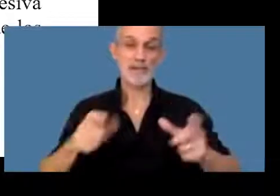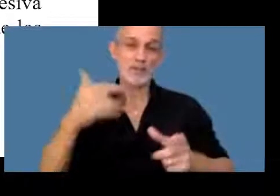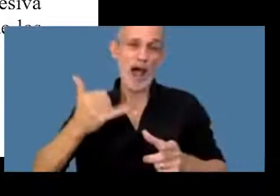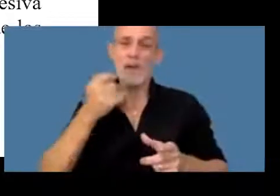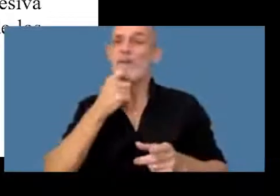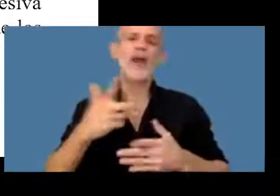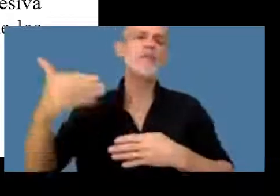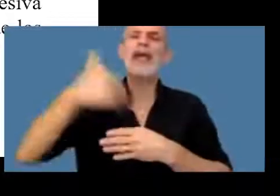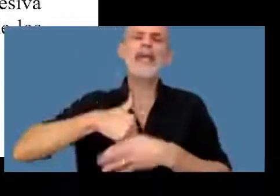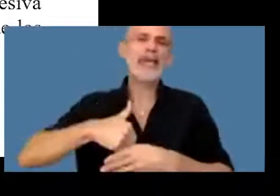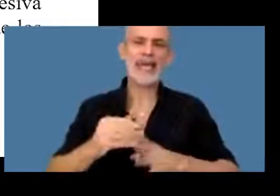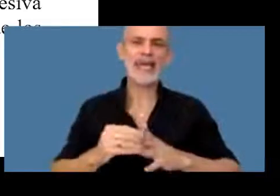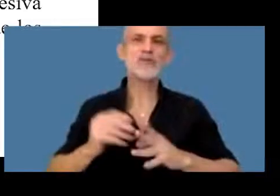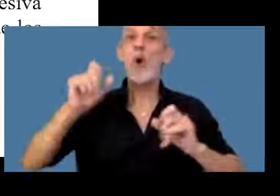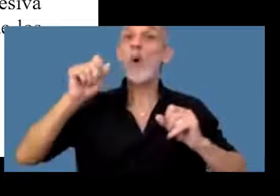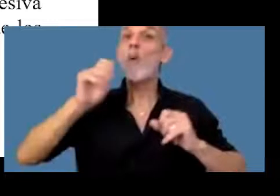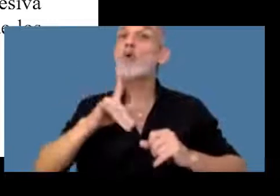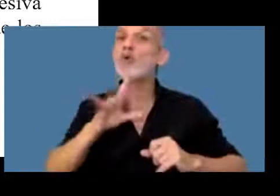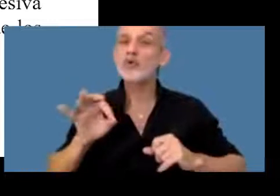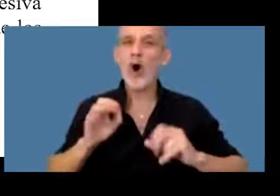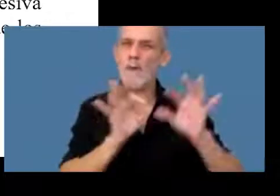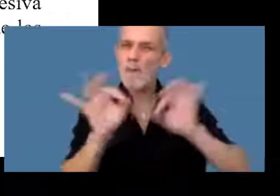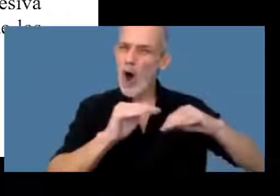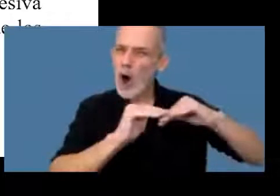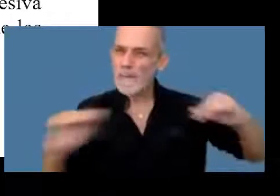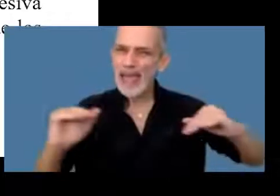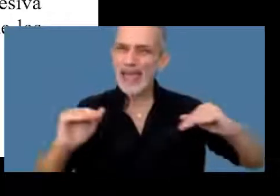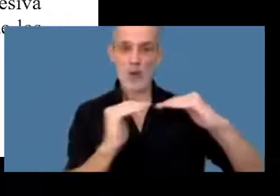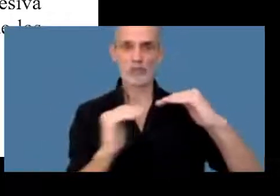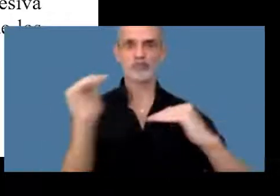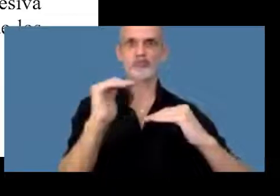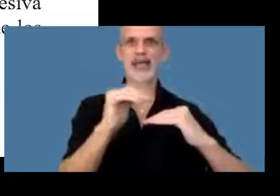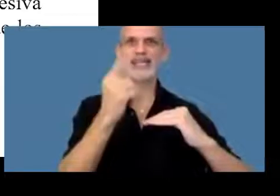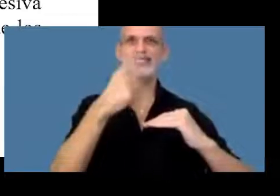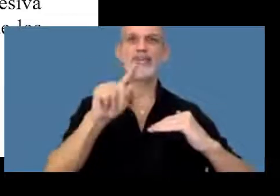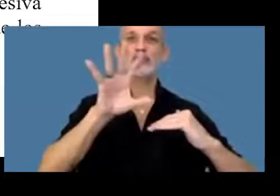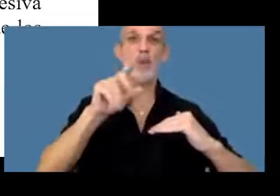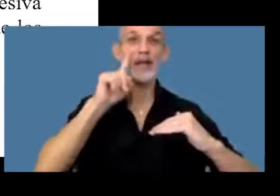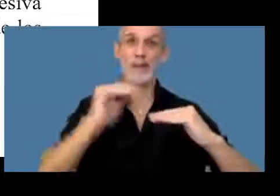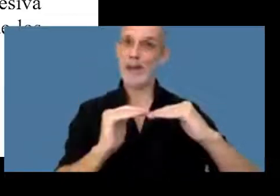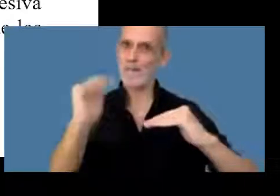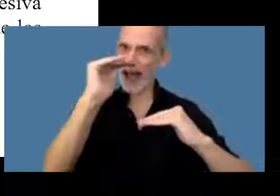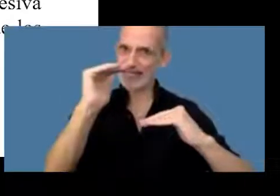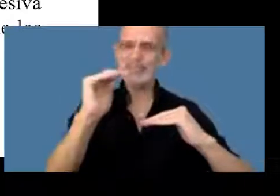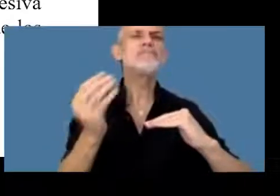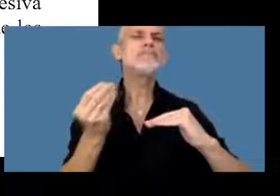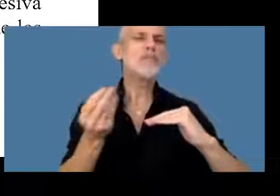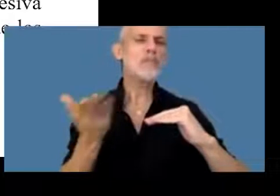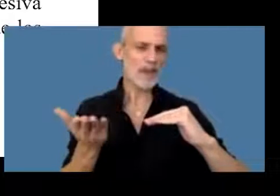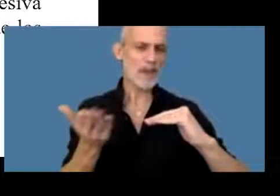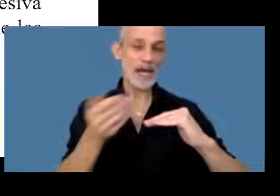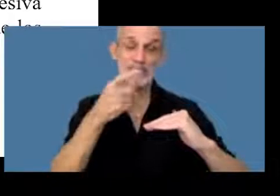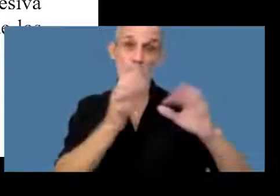ingreso bruto mensual promedio superior a 150.000 pesos? Bueno, cuando ese